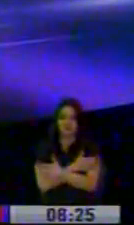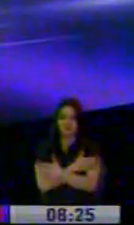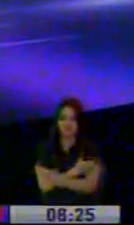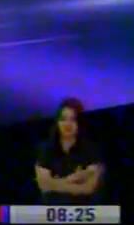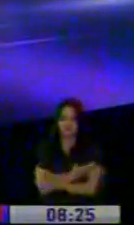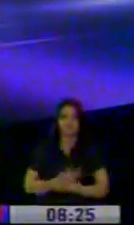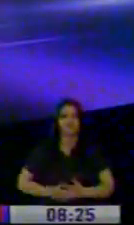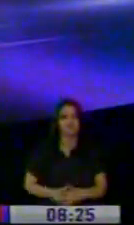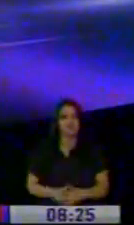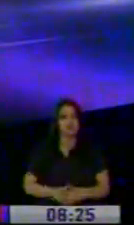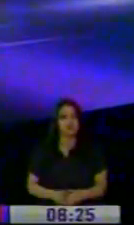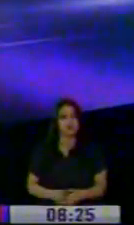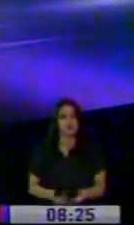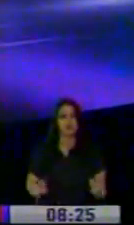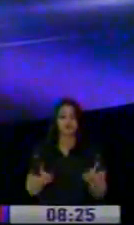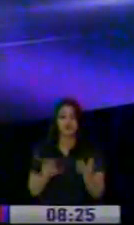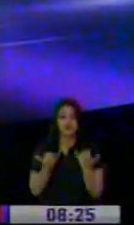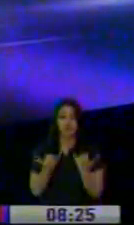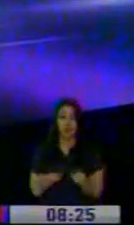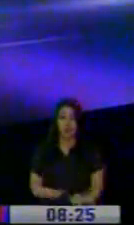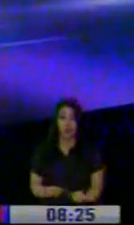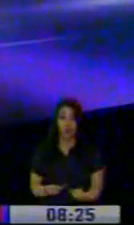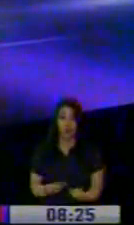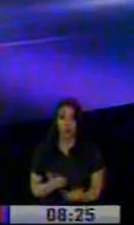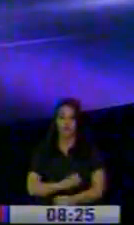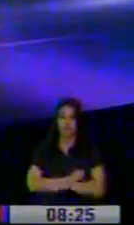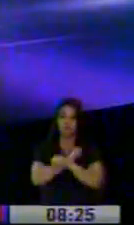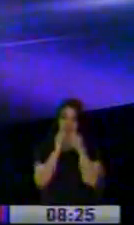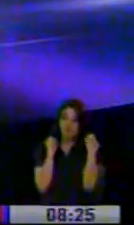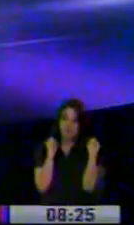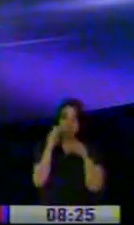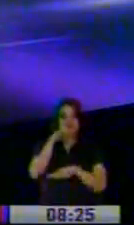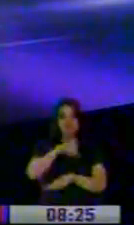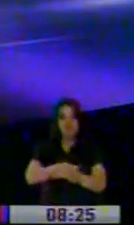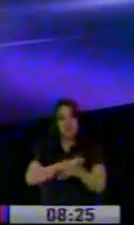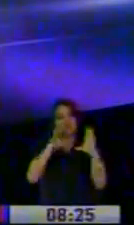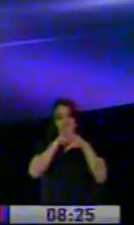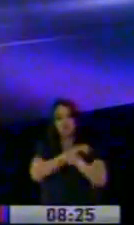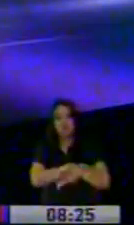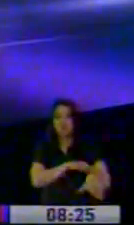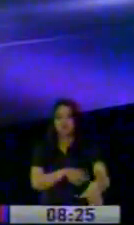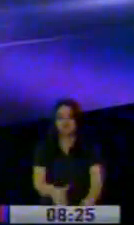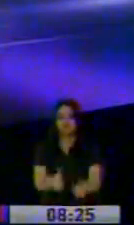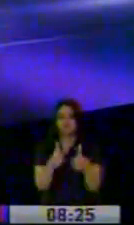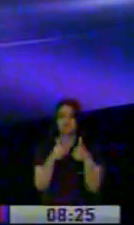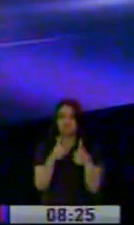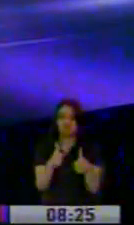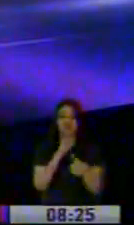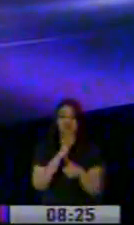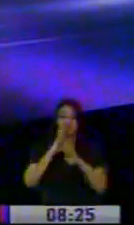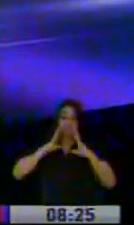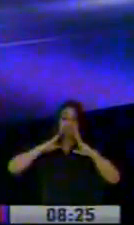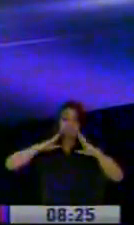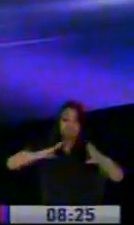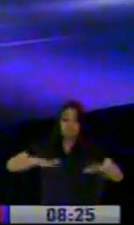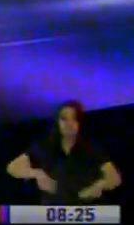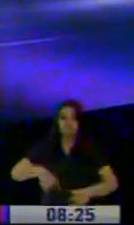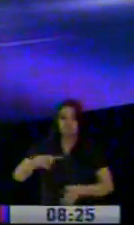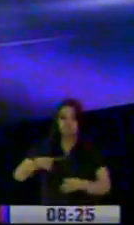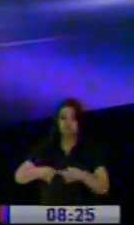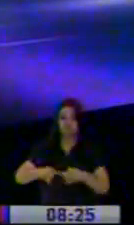por supuesto desearles que este día sea extraordinario. Como costumbre, preocupados por la ciudad, siempre efectivos,